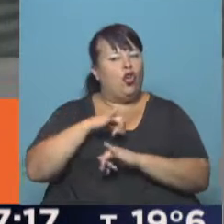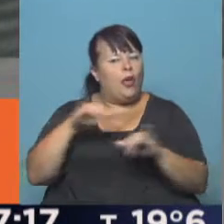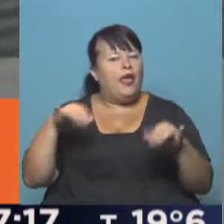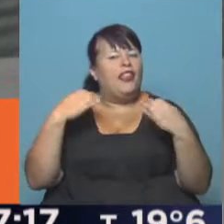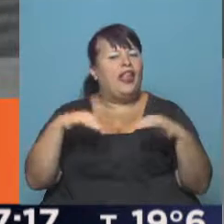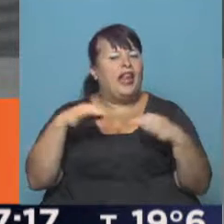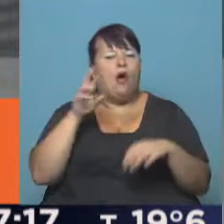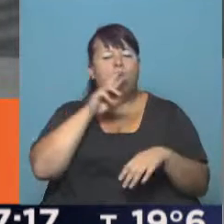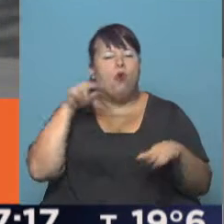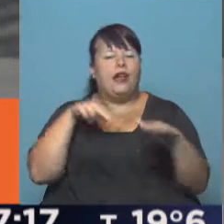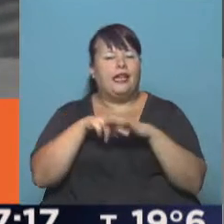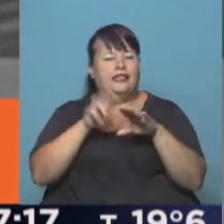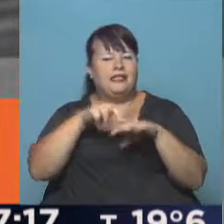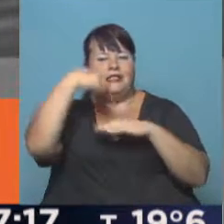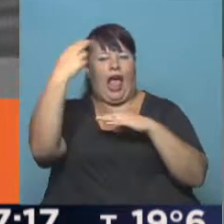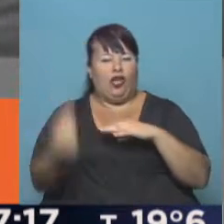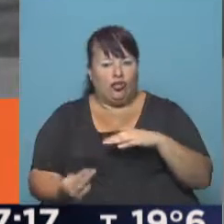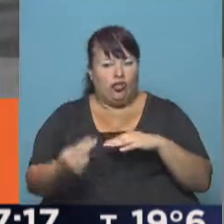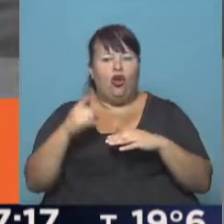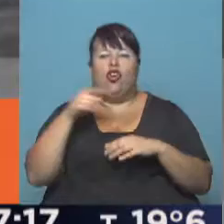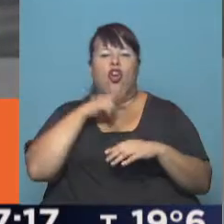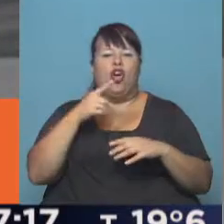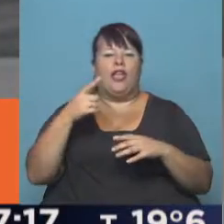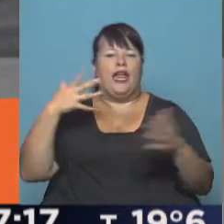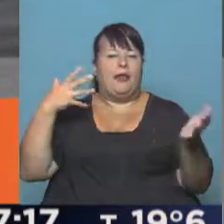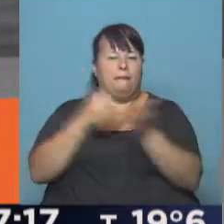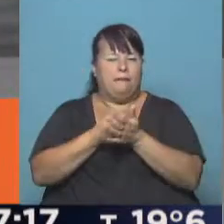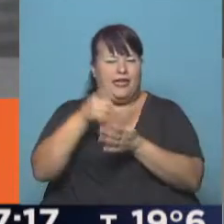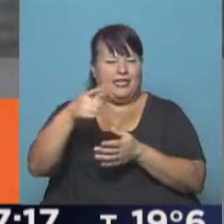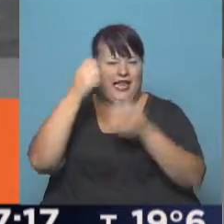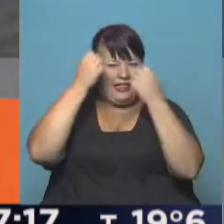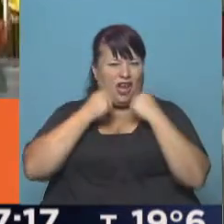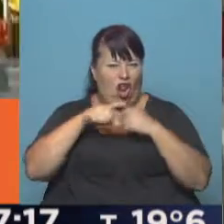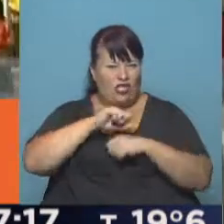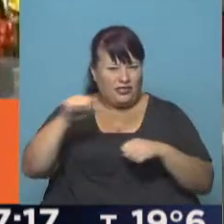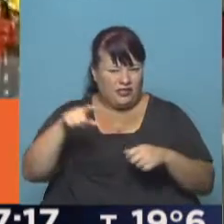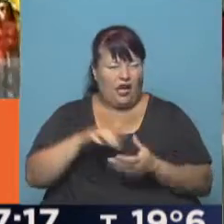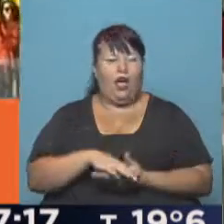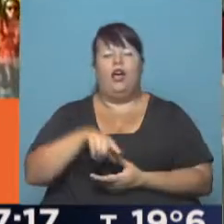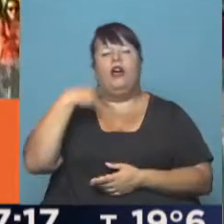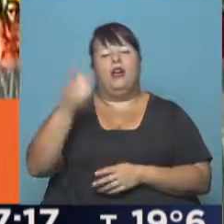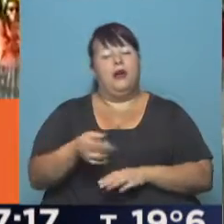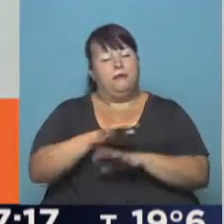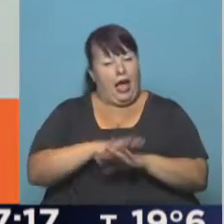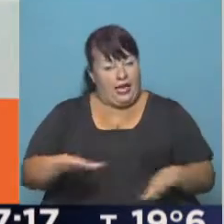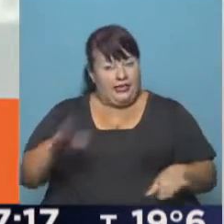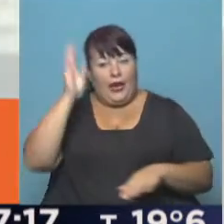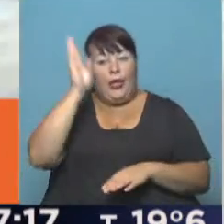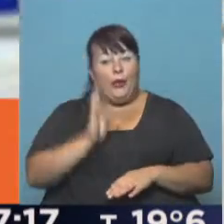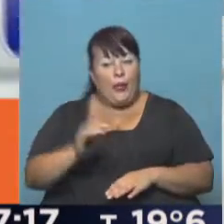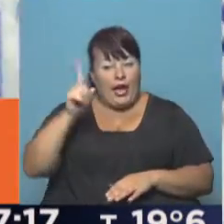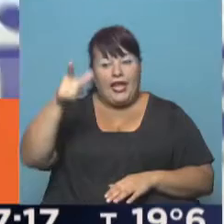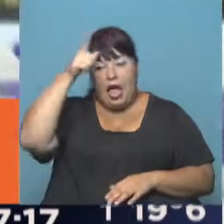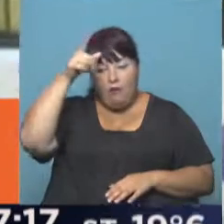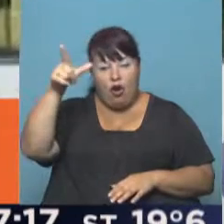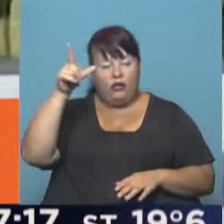delicado la joven que saltó del puente para no ser atropellada por el terrorista. Horas después, en Bélgica, la